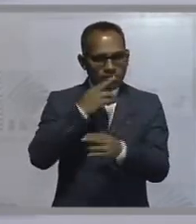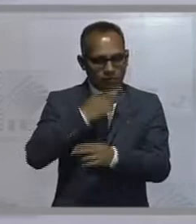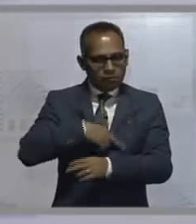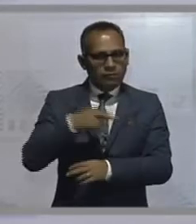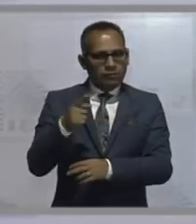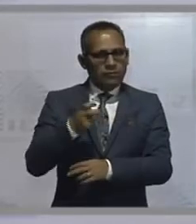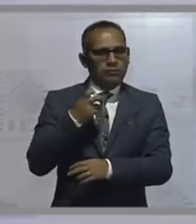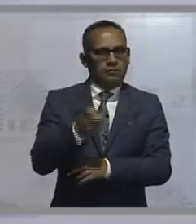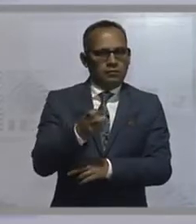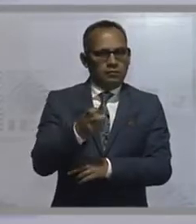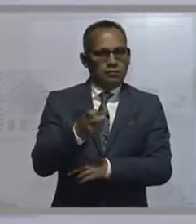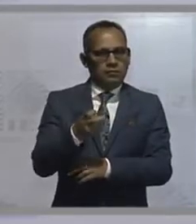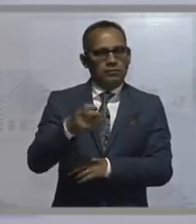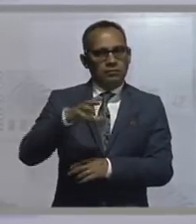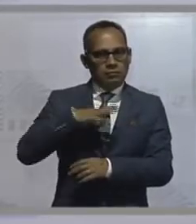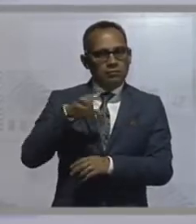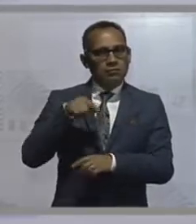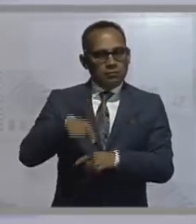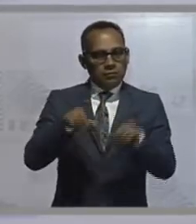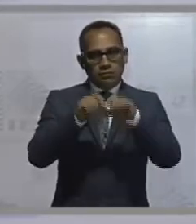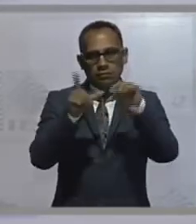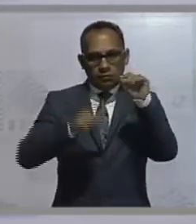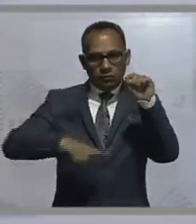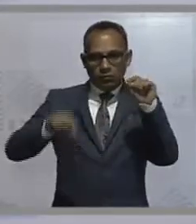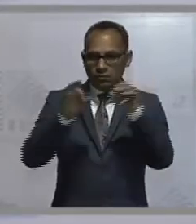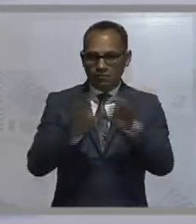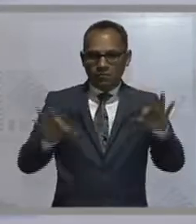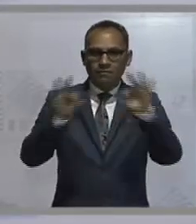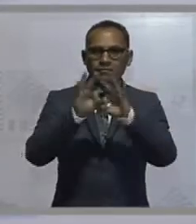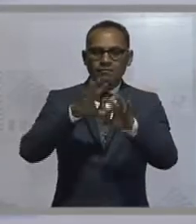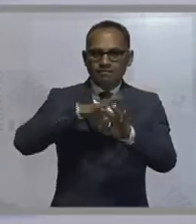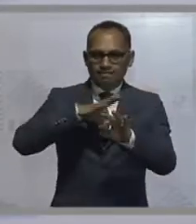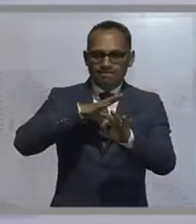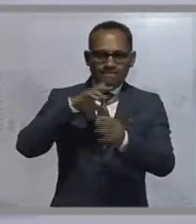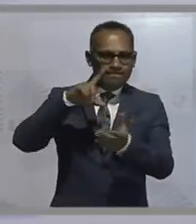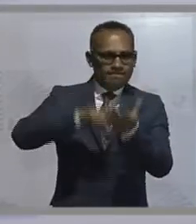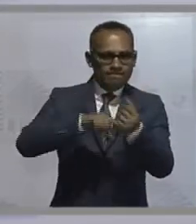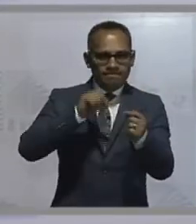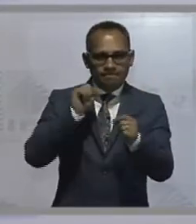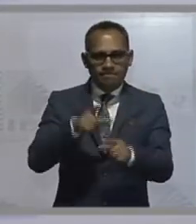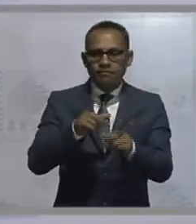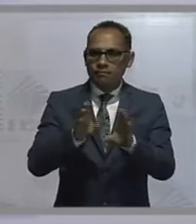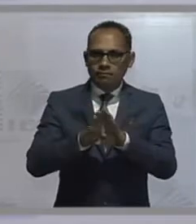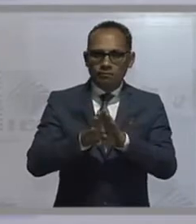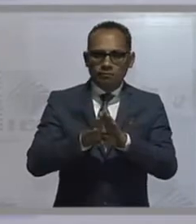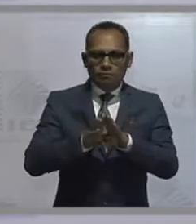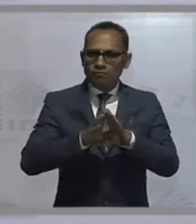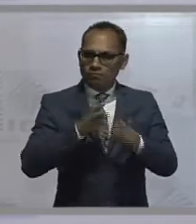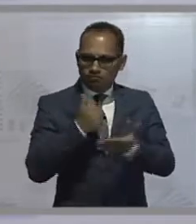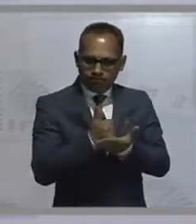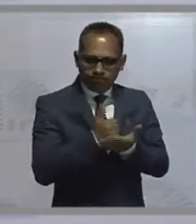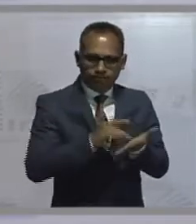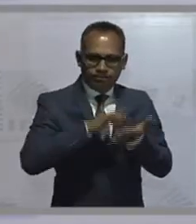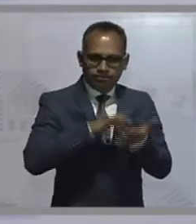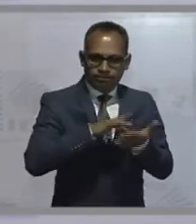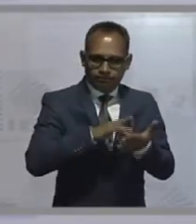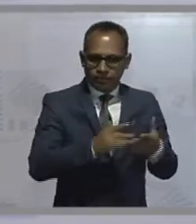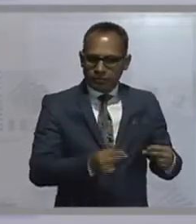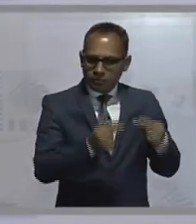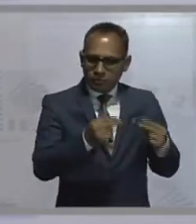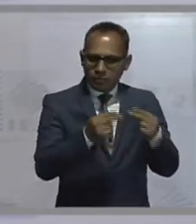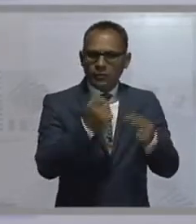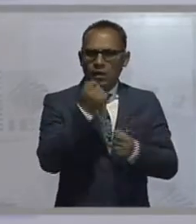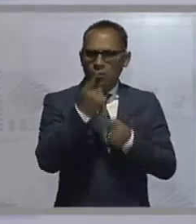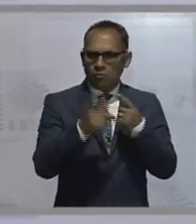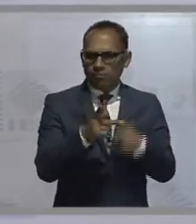nuevamente un actor importante para poder potenciar a los pequeños medianos y grandes empresarios de nuestro hidalgo